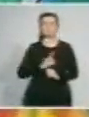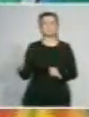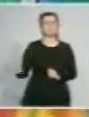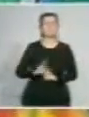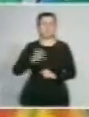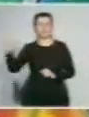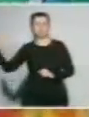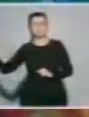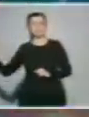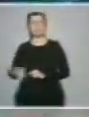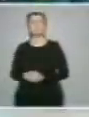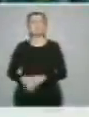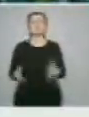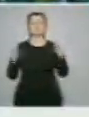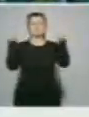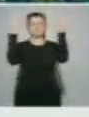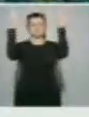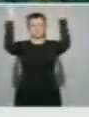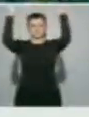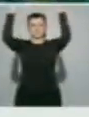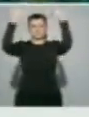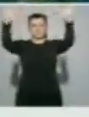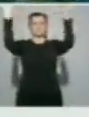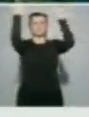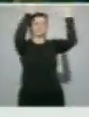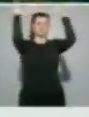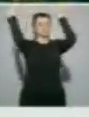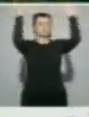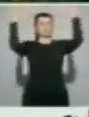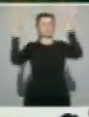Vaya cumpleaños que ha tenido Miguel.